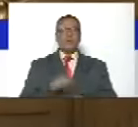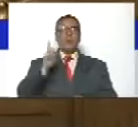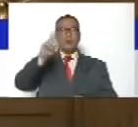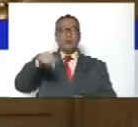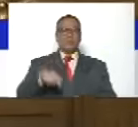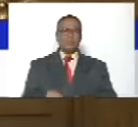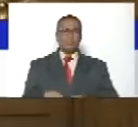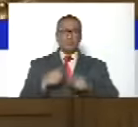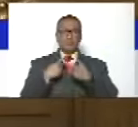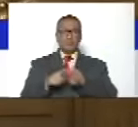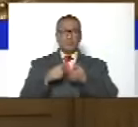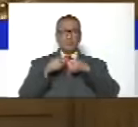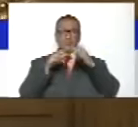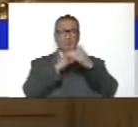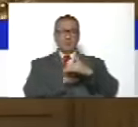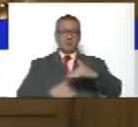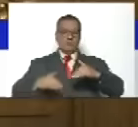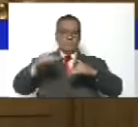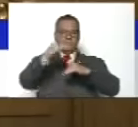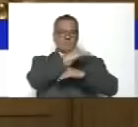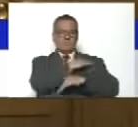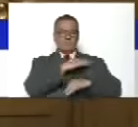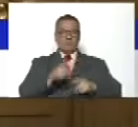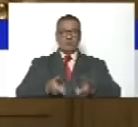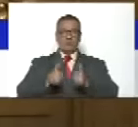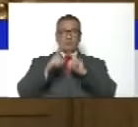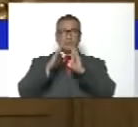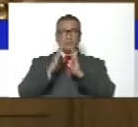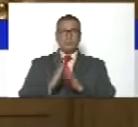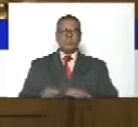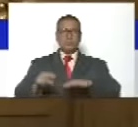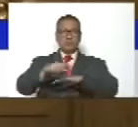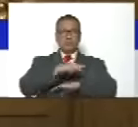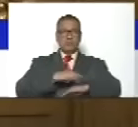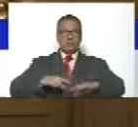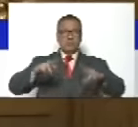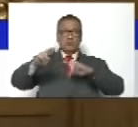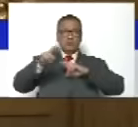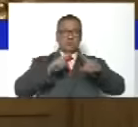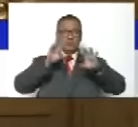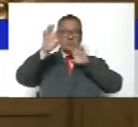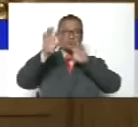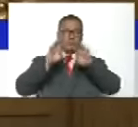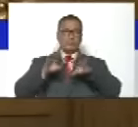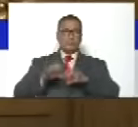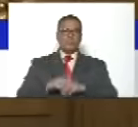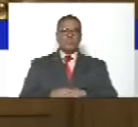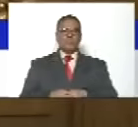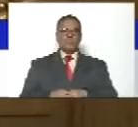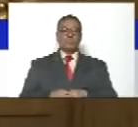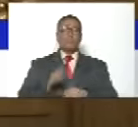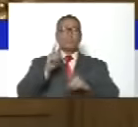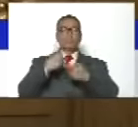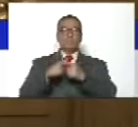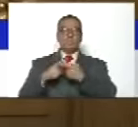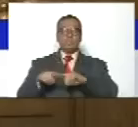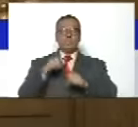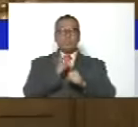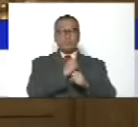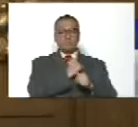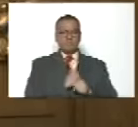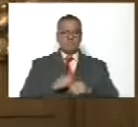además de otras altas autoridades, como el ministro de Relaciones Exteriores, entre otros